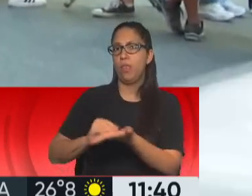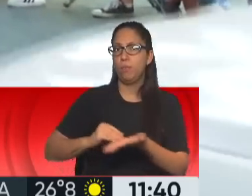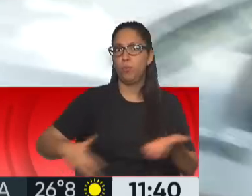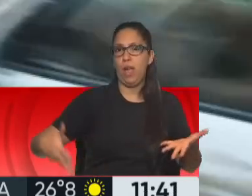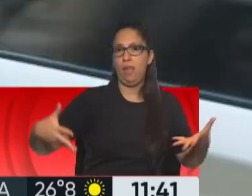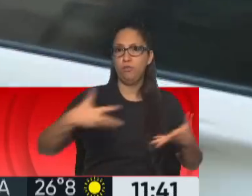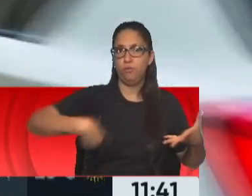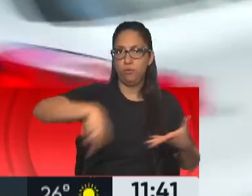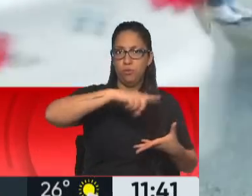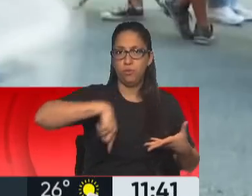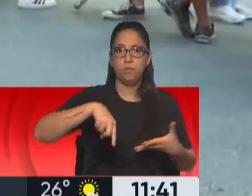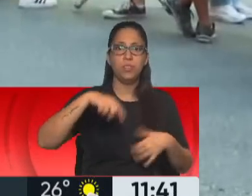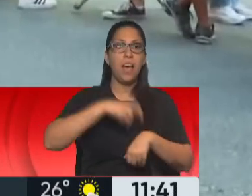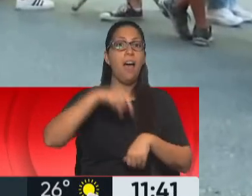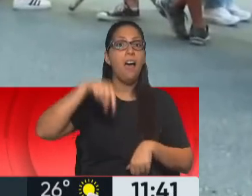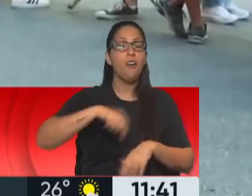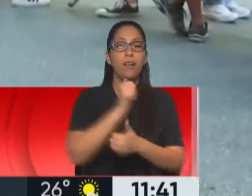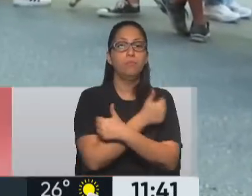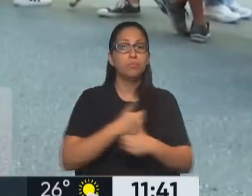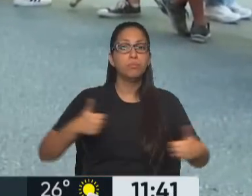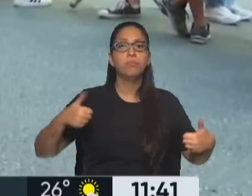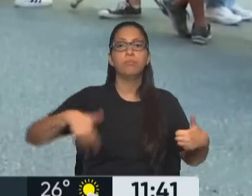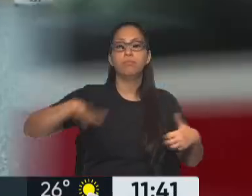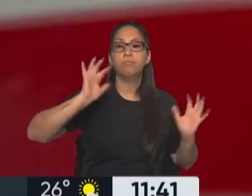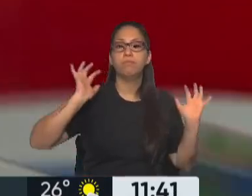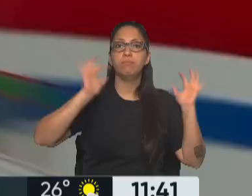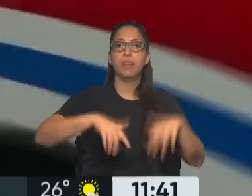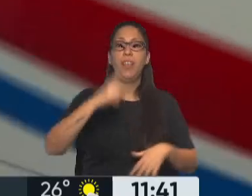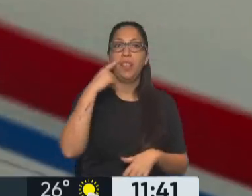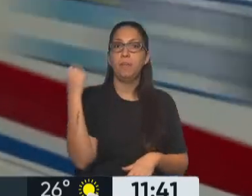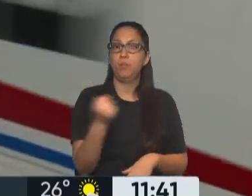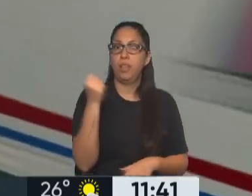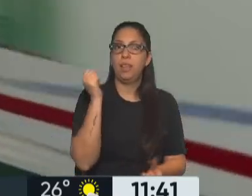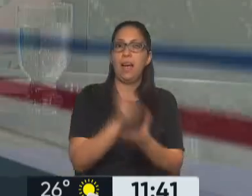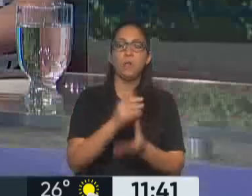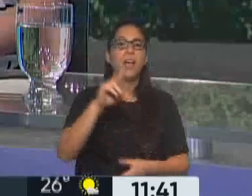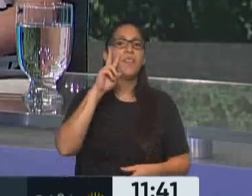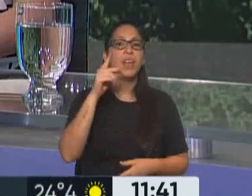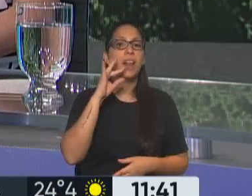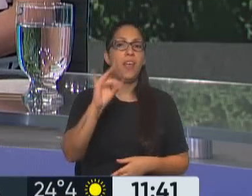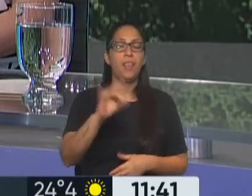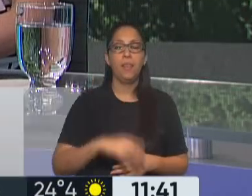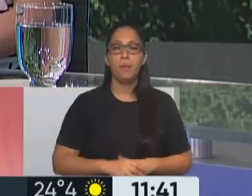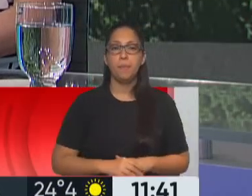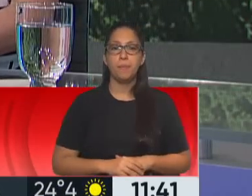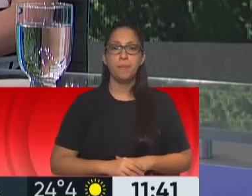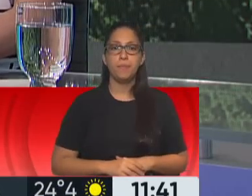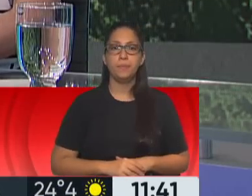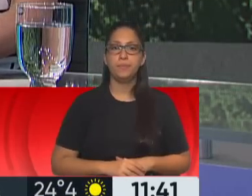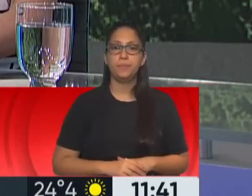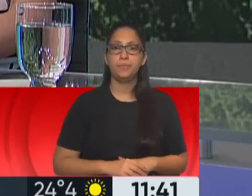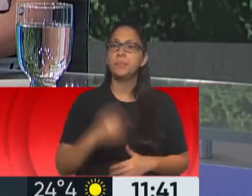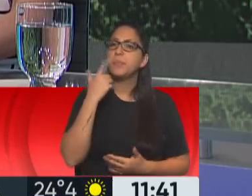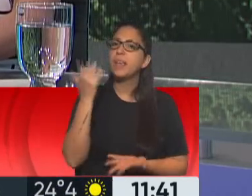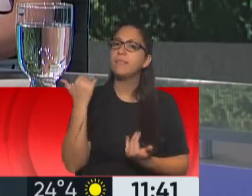Reiteramos entonces, esto es lo que pasa en las puertas del Instituto Patria en este día tan clave para la causa de vialidad. A ver, Jimé, desde